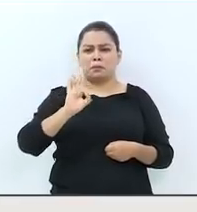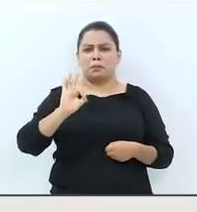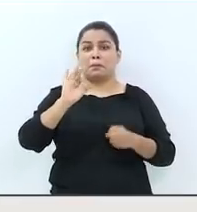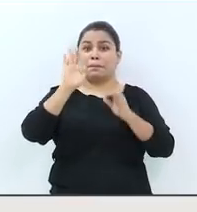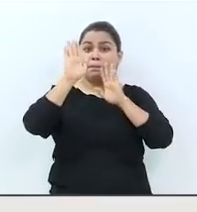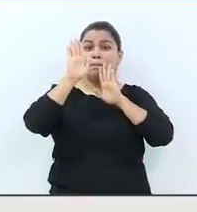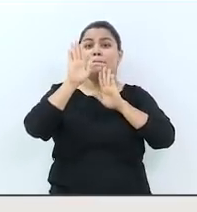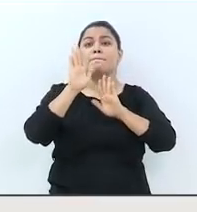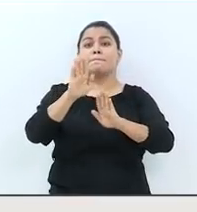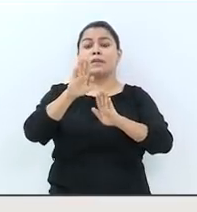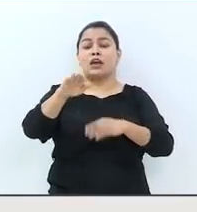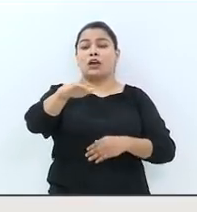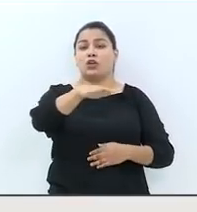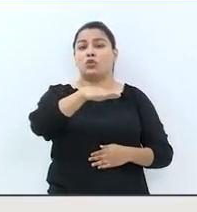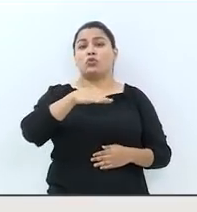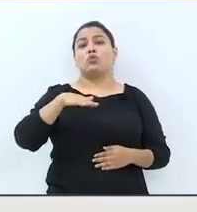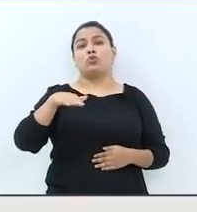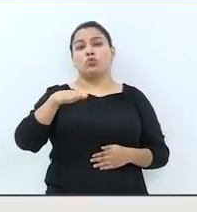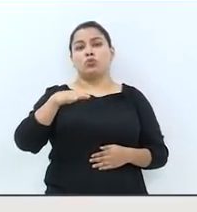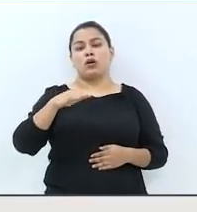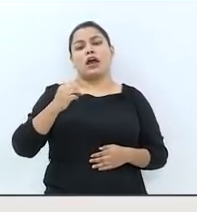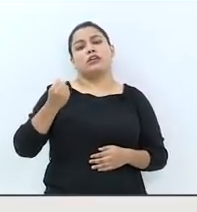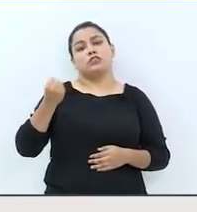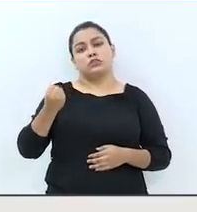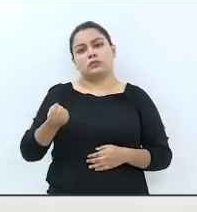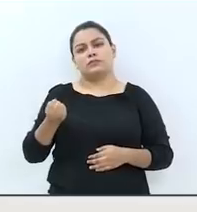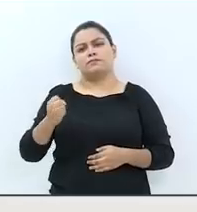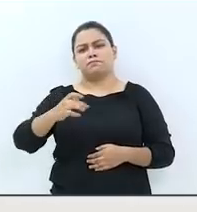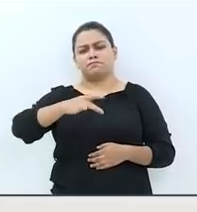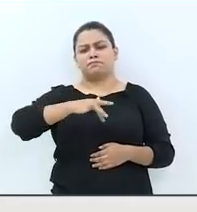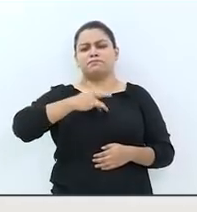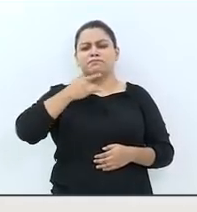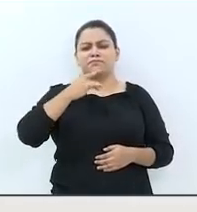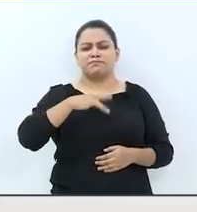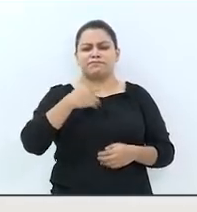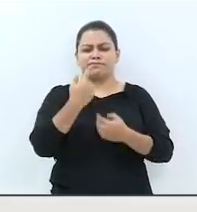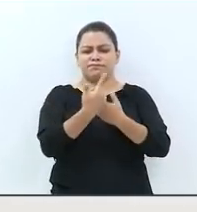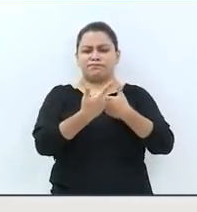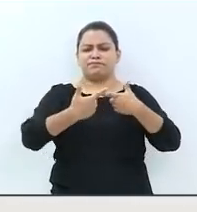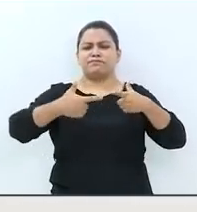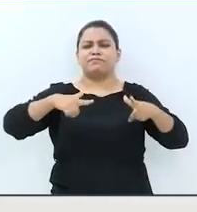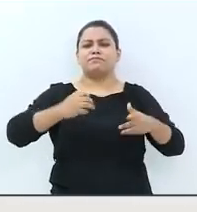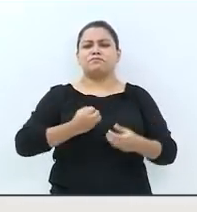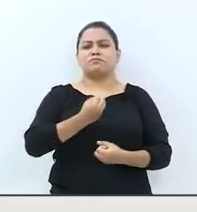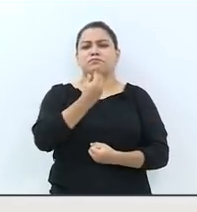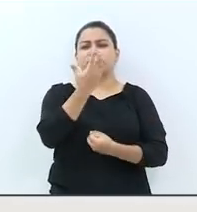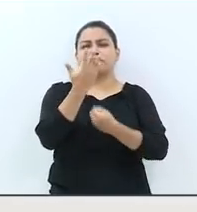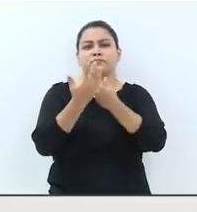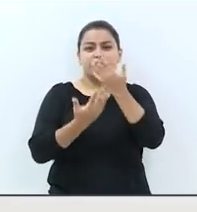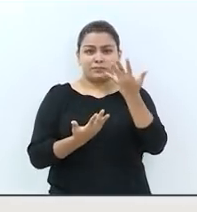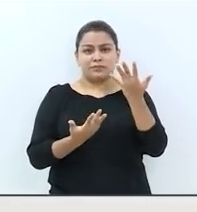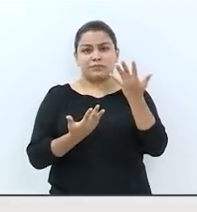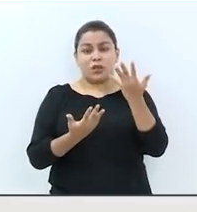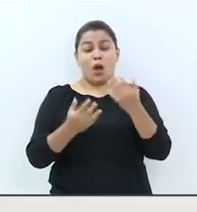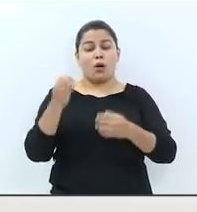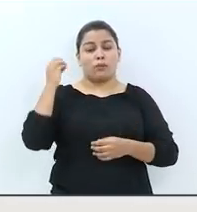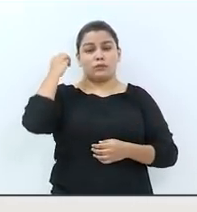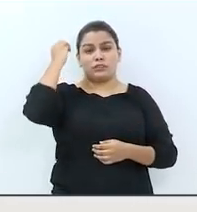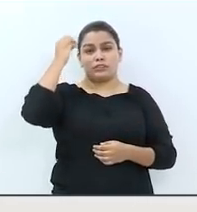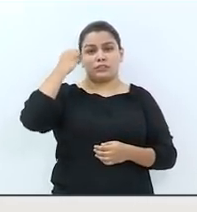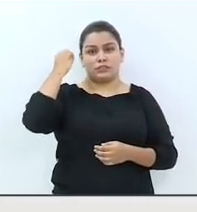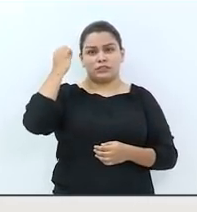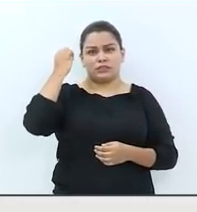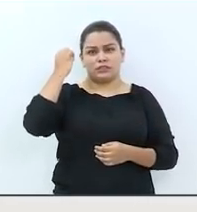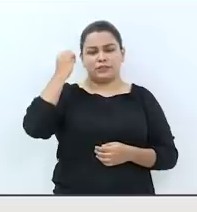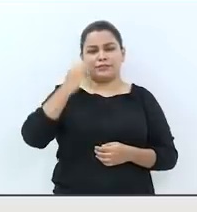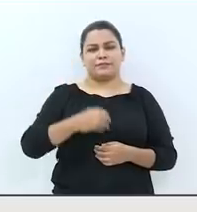respeto, un ambiente en que el estudiante se sienta libre de poder expresarse, de poder expresar sus opiniones sin